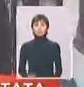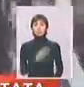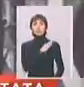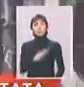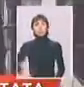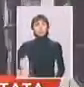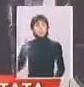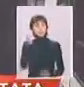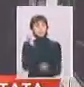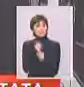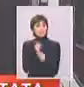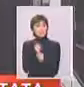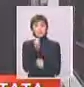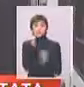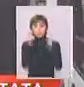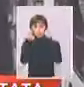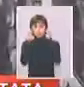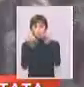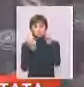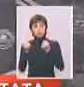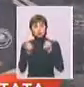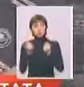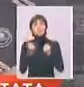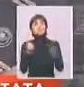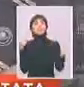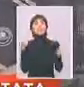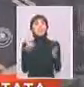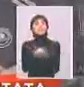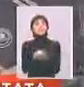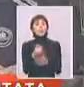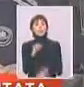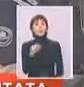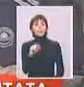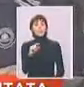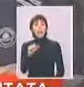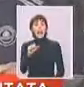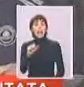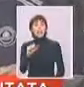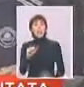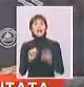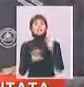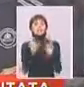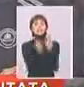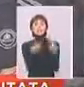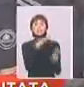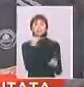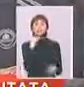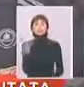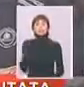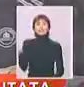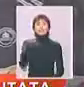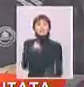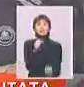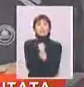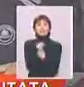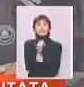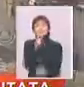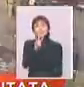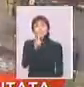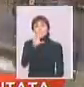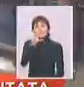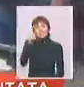Ministra del Trabajo denuncia chofer del accidente de Litata que dejó a 15 personas muertas. Llegó a trabajar 35 días sin